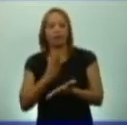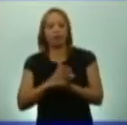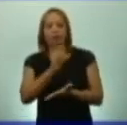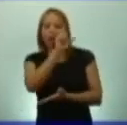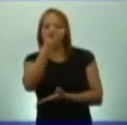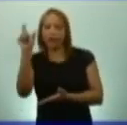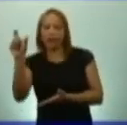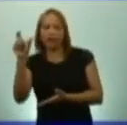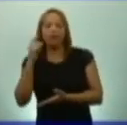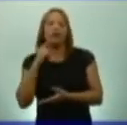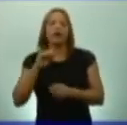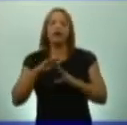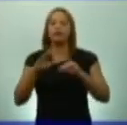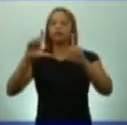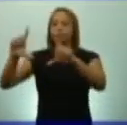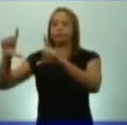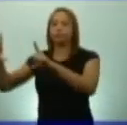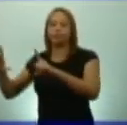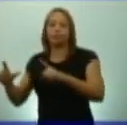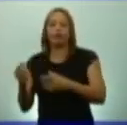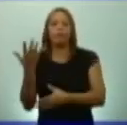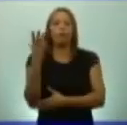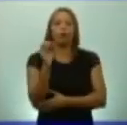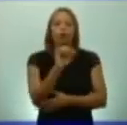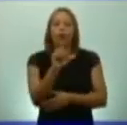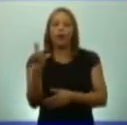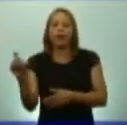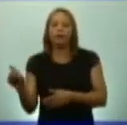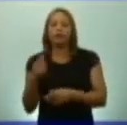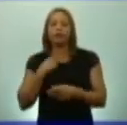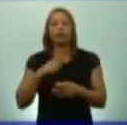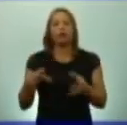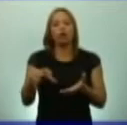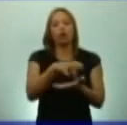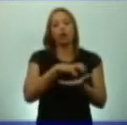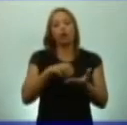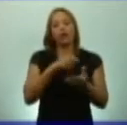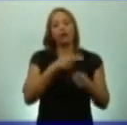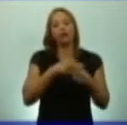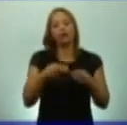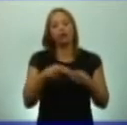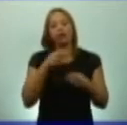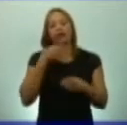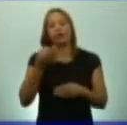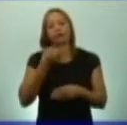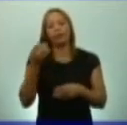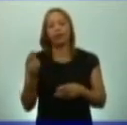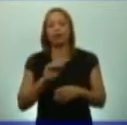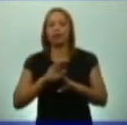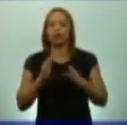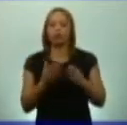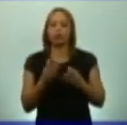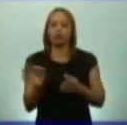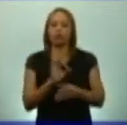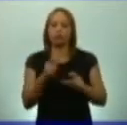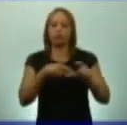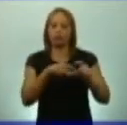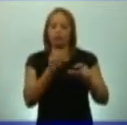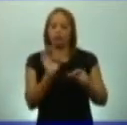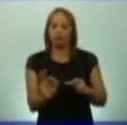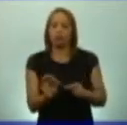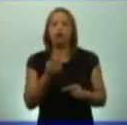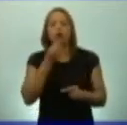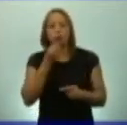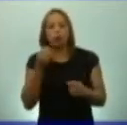las tarjas, los monumentos o sitios históricos que tienen relación con estos contenidos y ya pueden